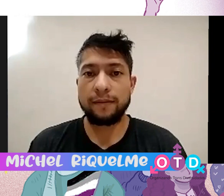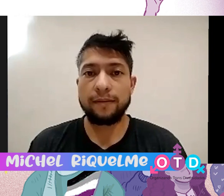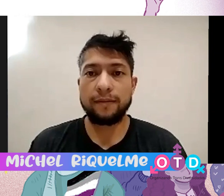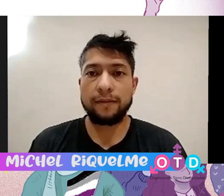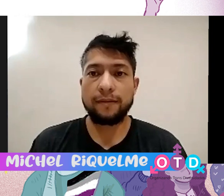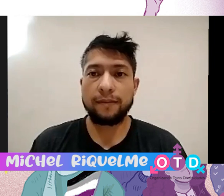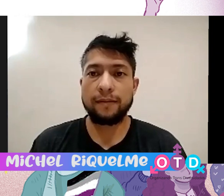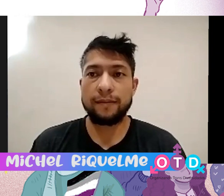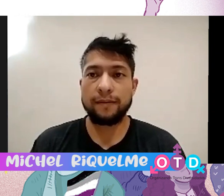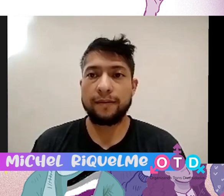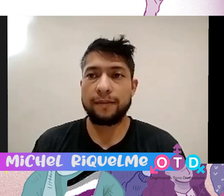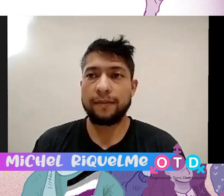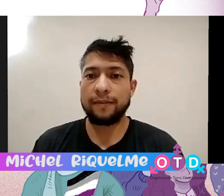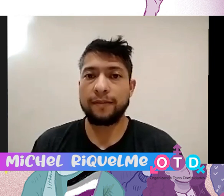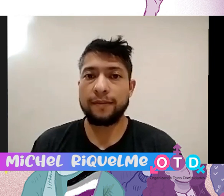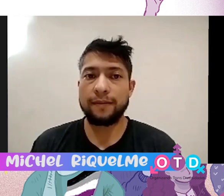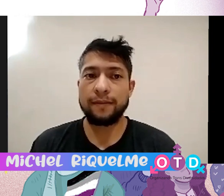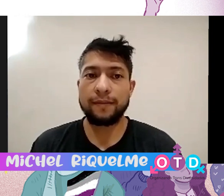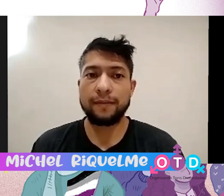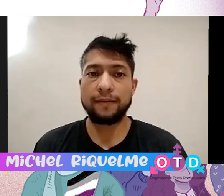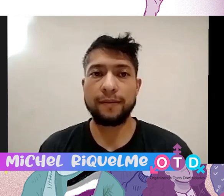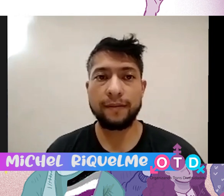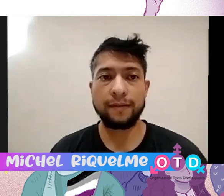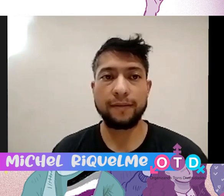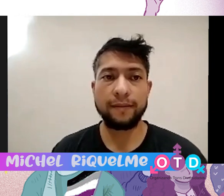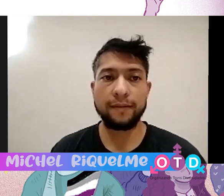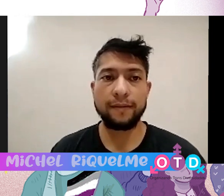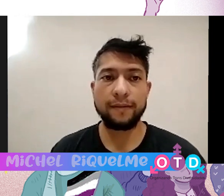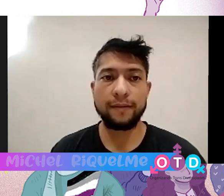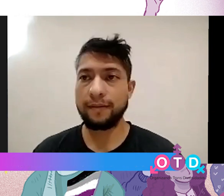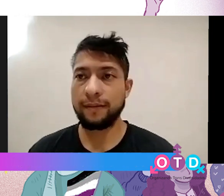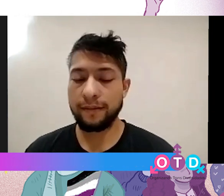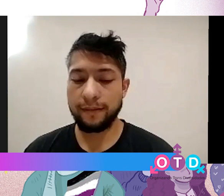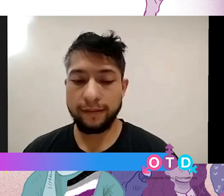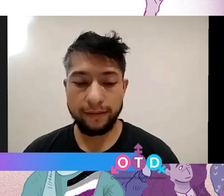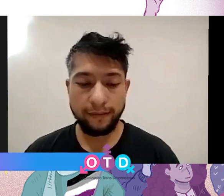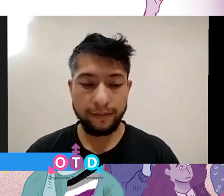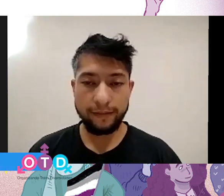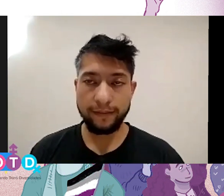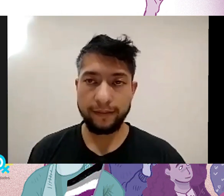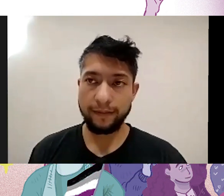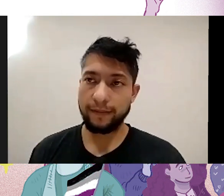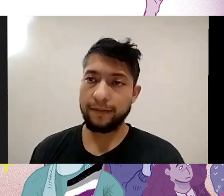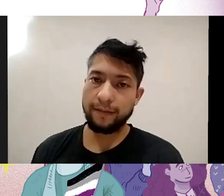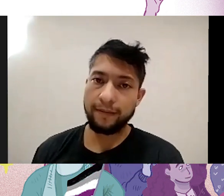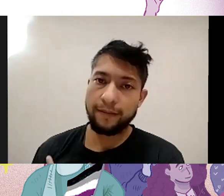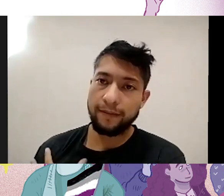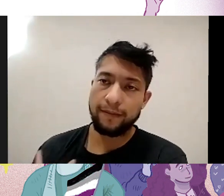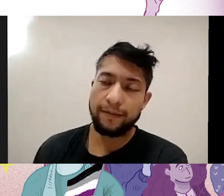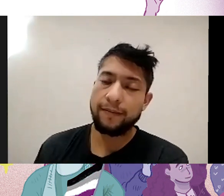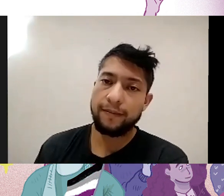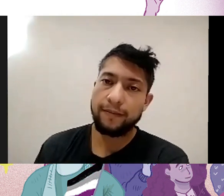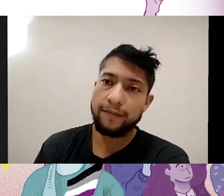Así es. Y una unidad que se ha encargado de capacitar en distintos espacios a lo largo de Chile,